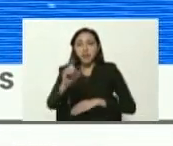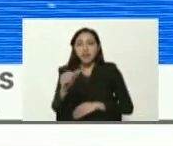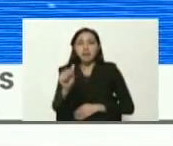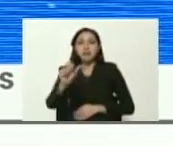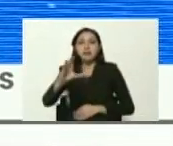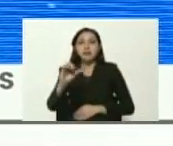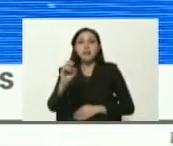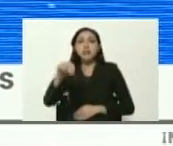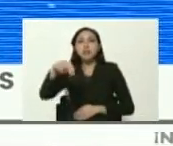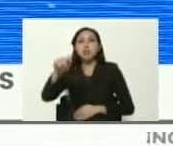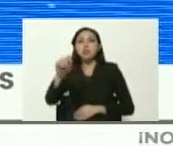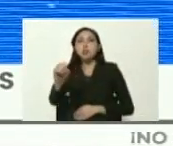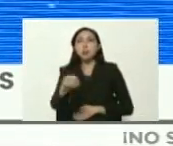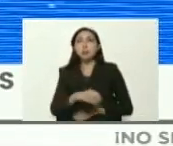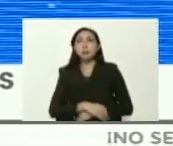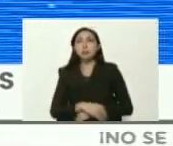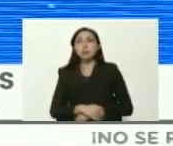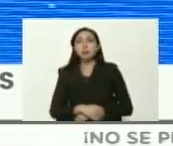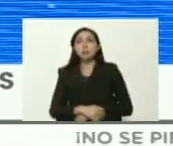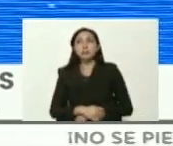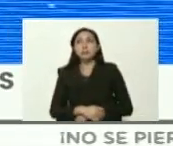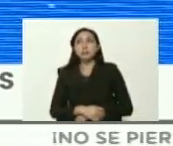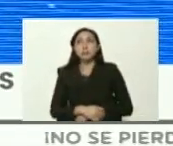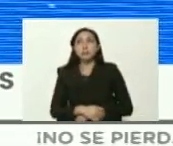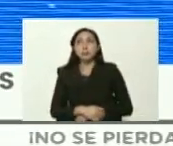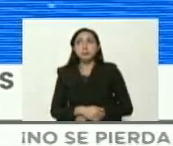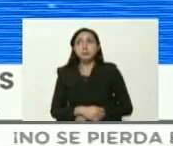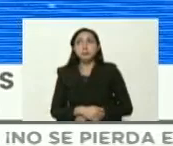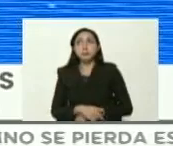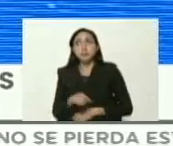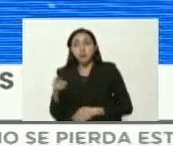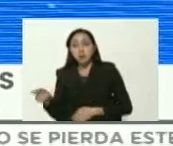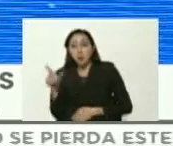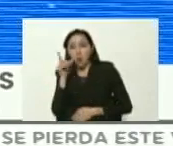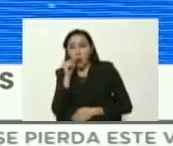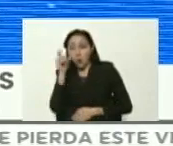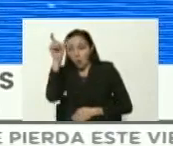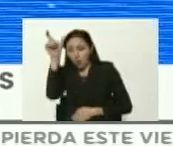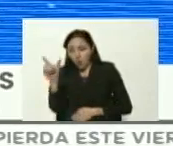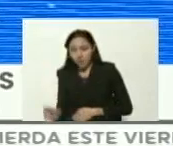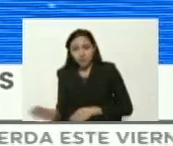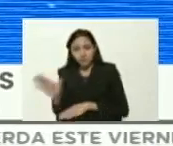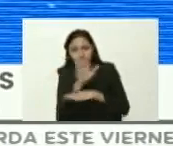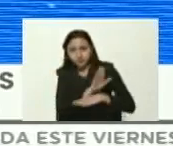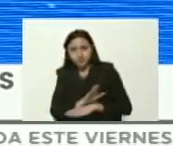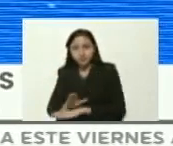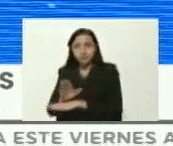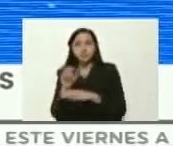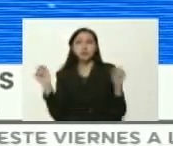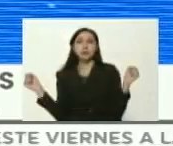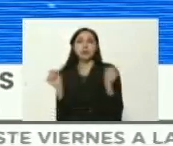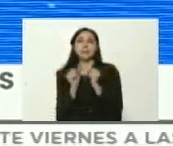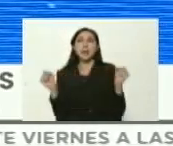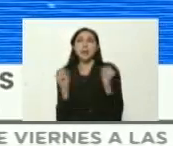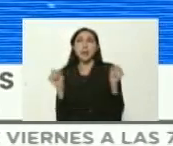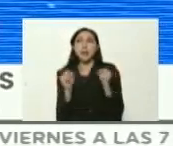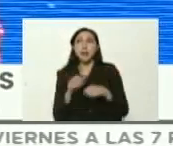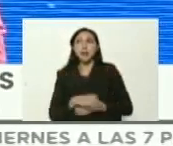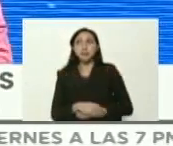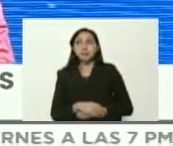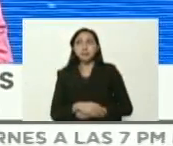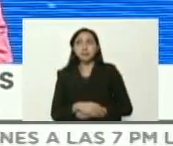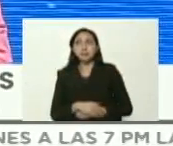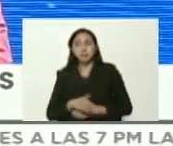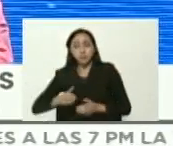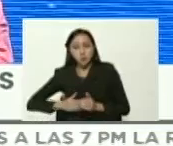Plaza, municipio Libertador. Allá está Jason Guzmán, protector del Estado Mérida, junto a un grupo de líderes